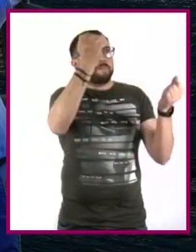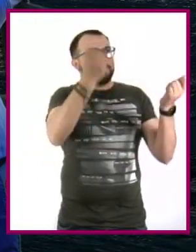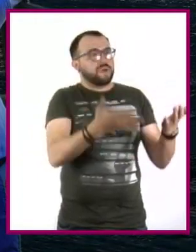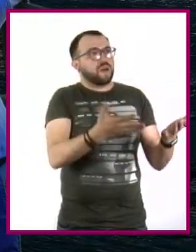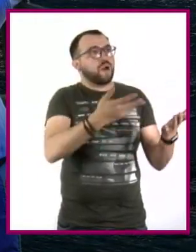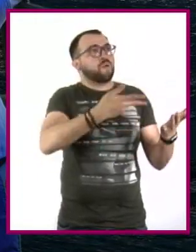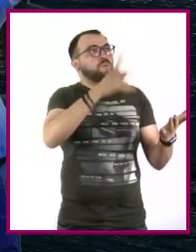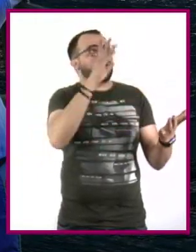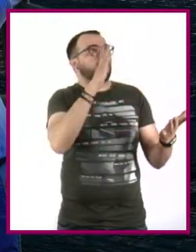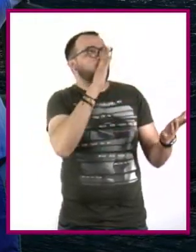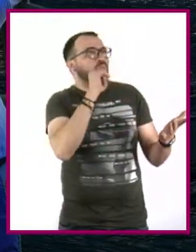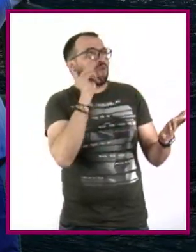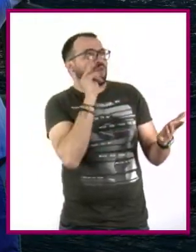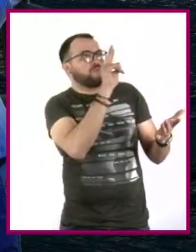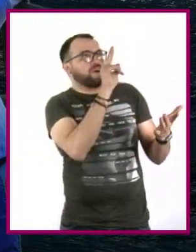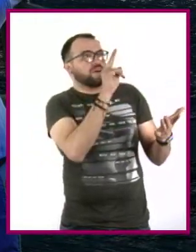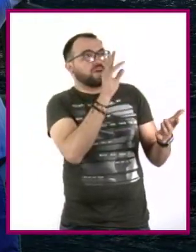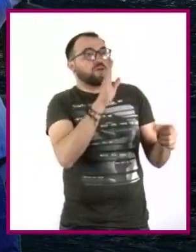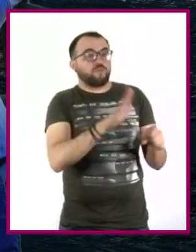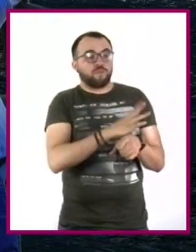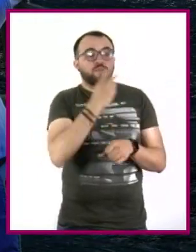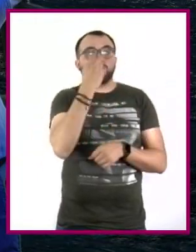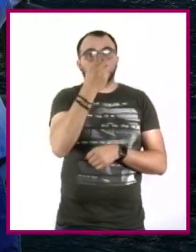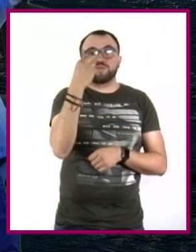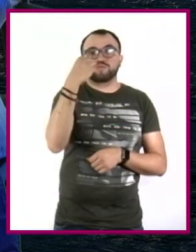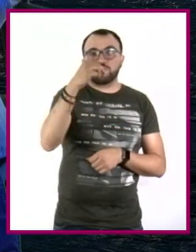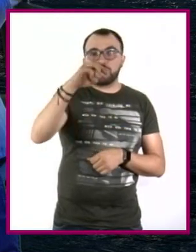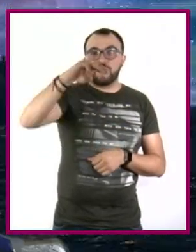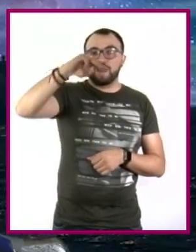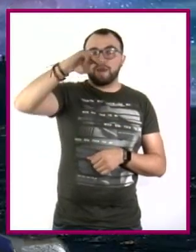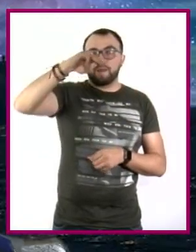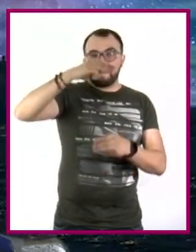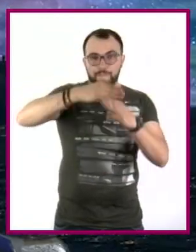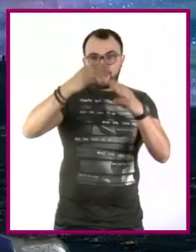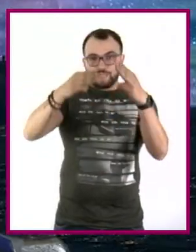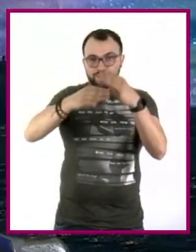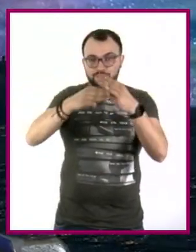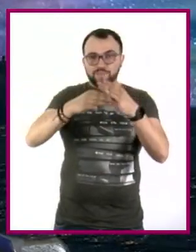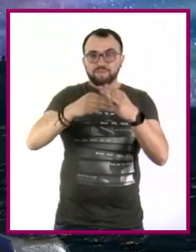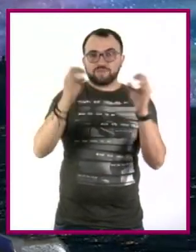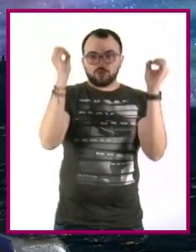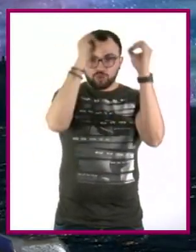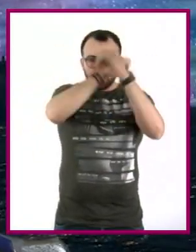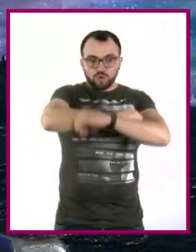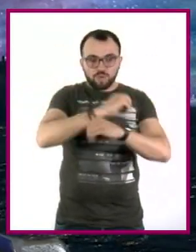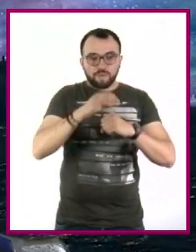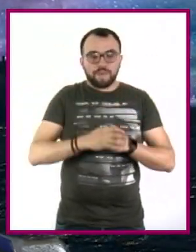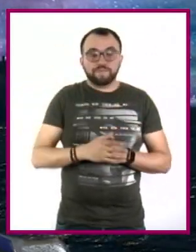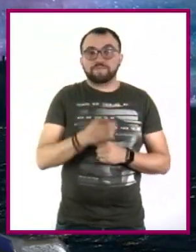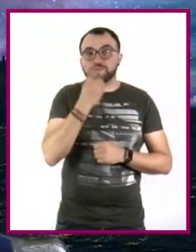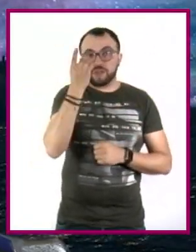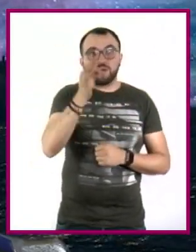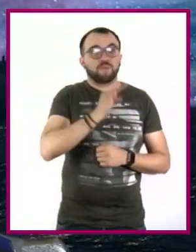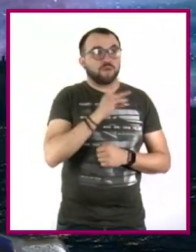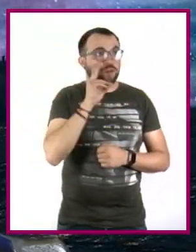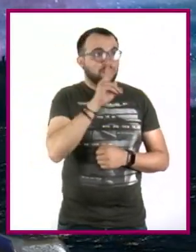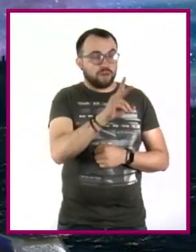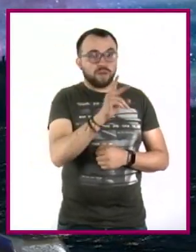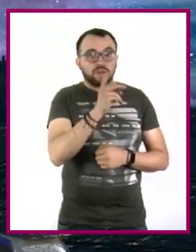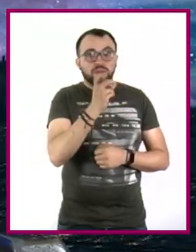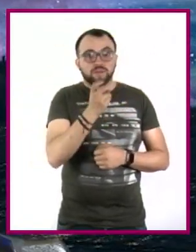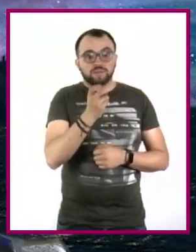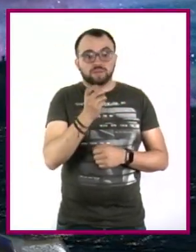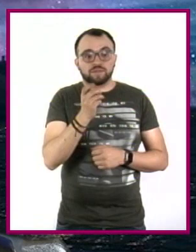la podemos ver. Por eso le llaman materia oscura. Pues aquí dice que existe la posibilidad de que la materia